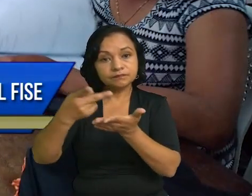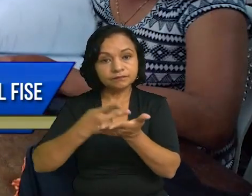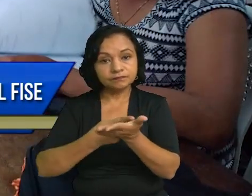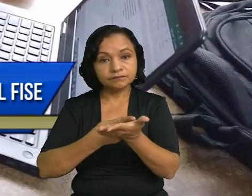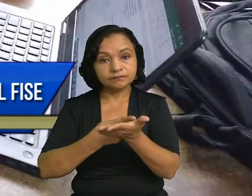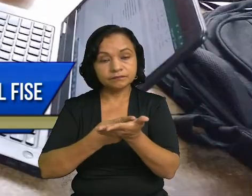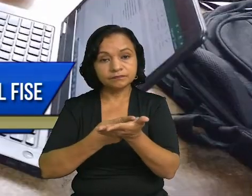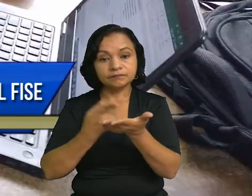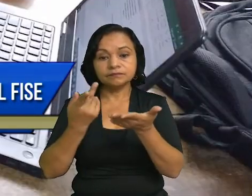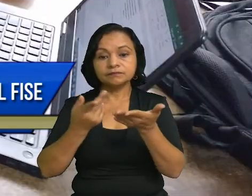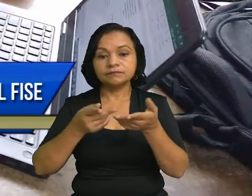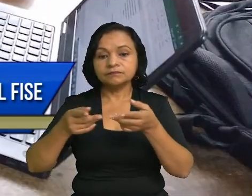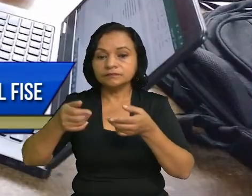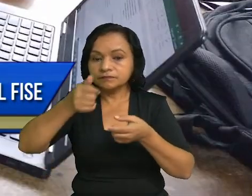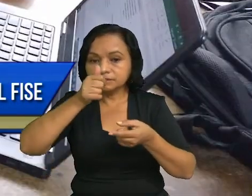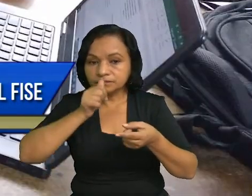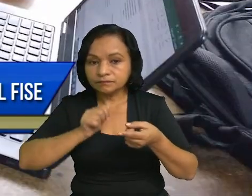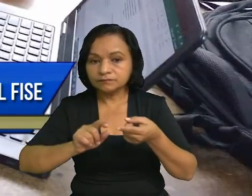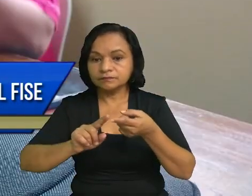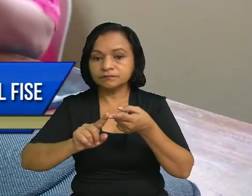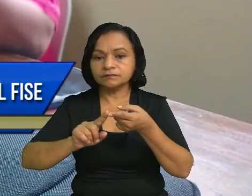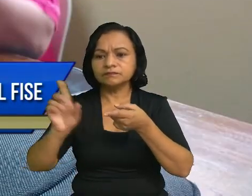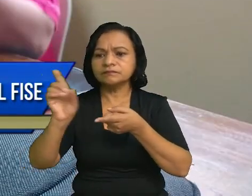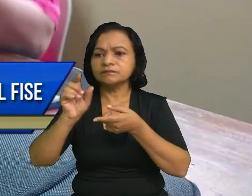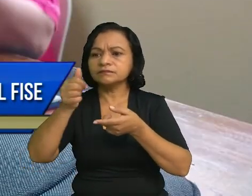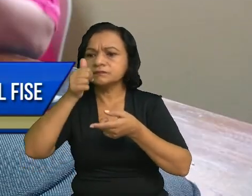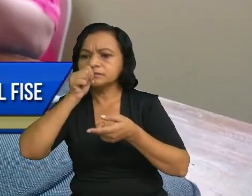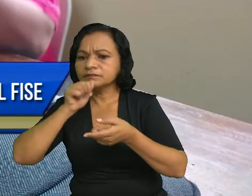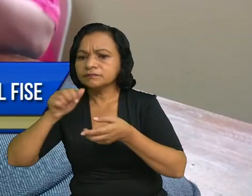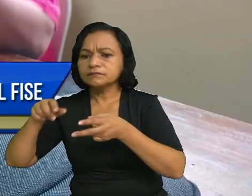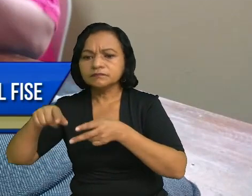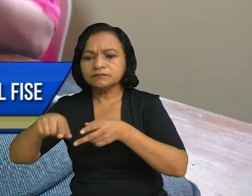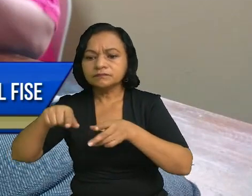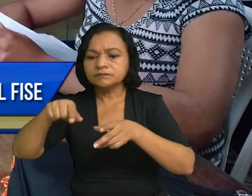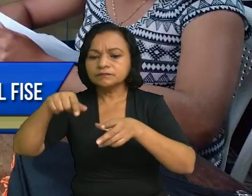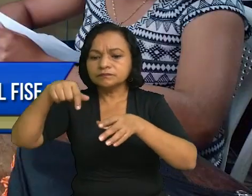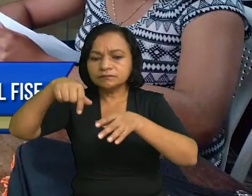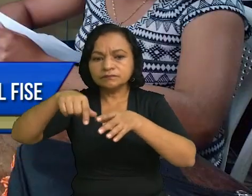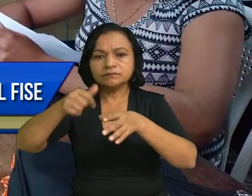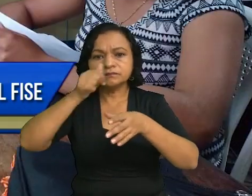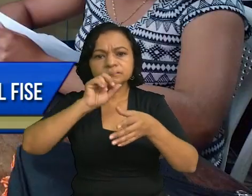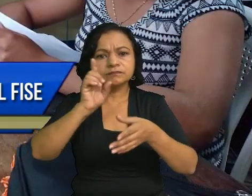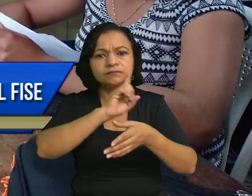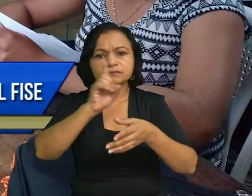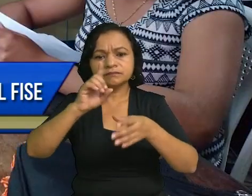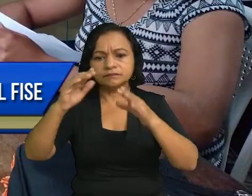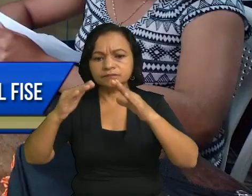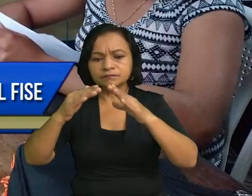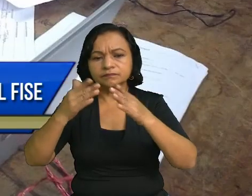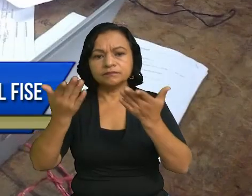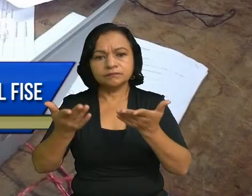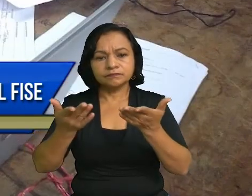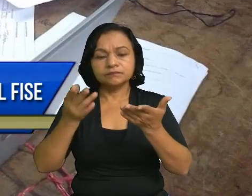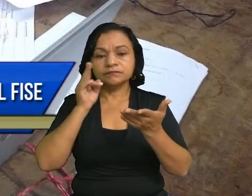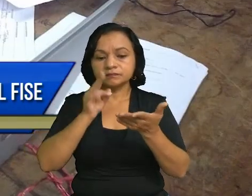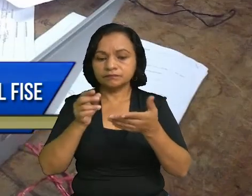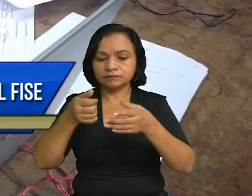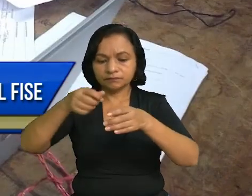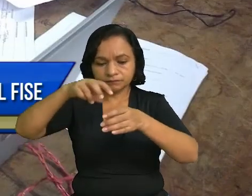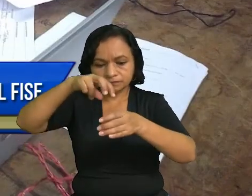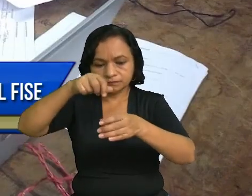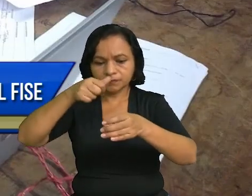unidad hidrológica el recurso la fuente de donde nosotros vamos a tomar el agua pero también determinar la calidad